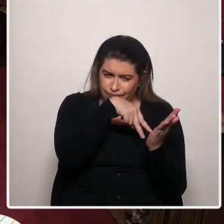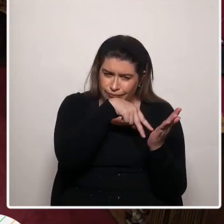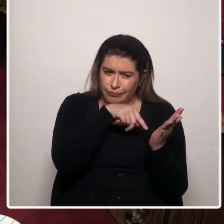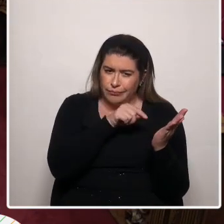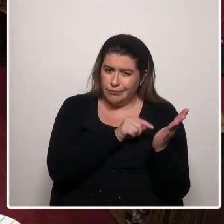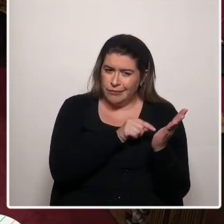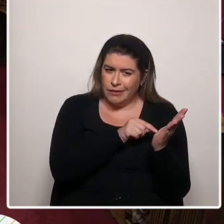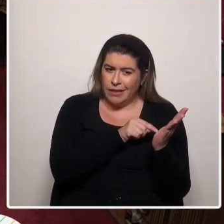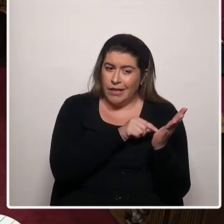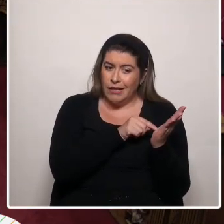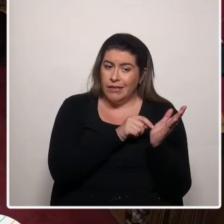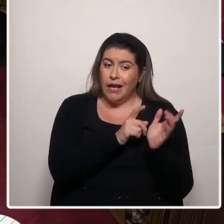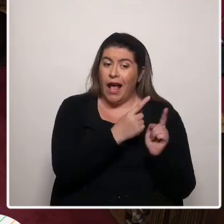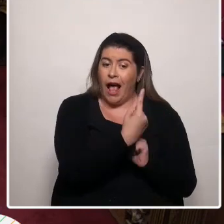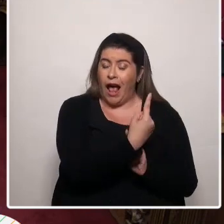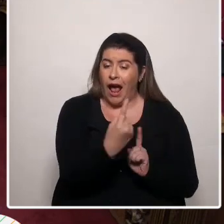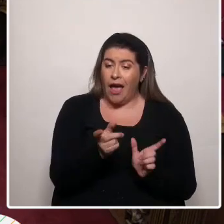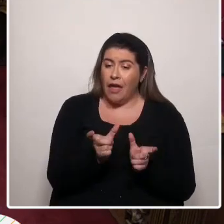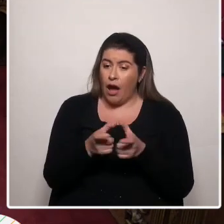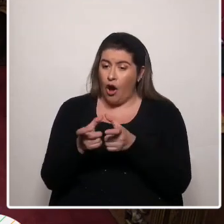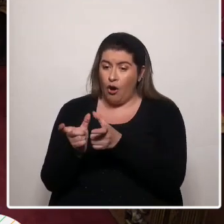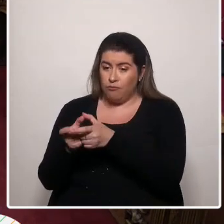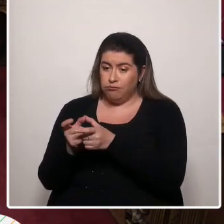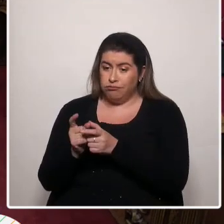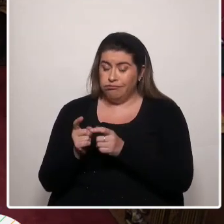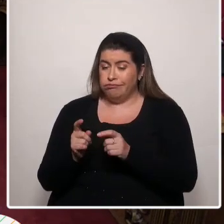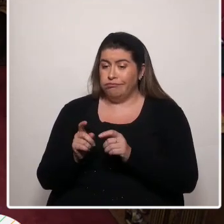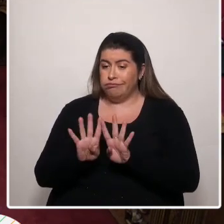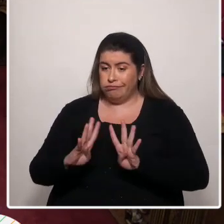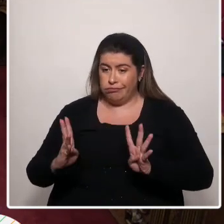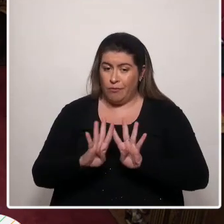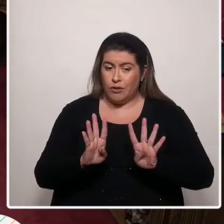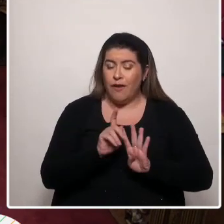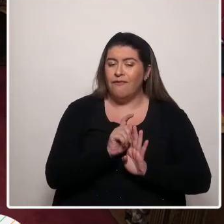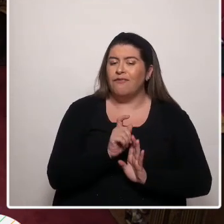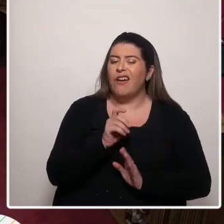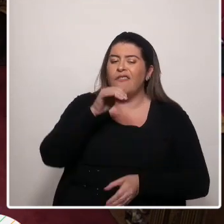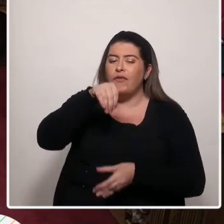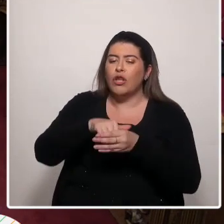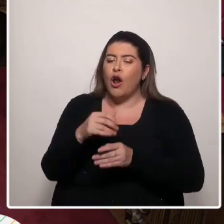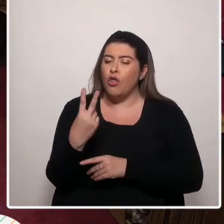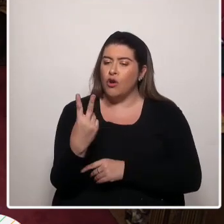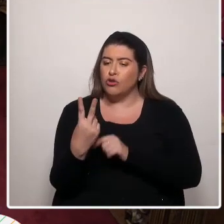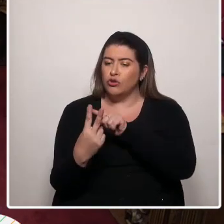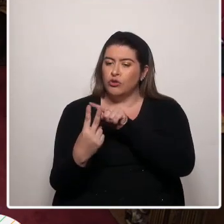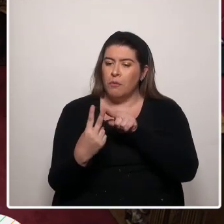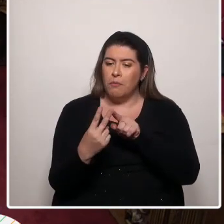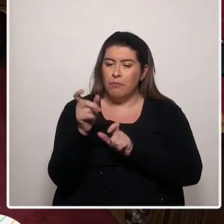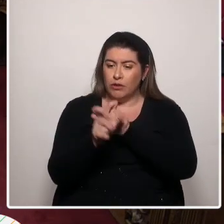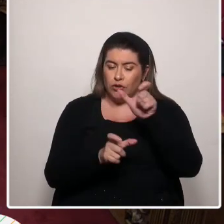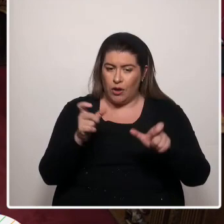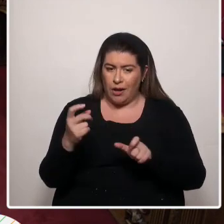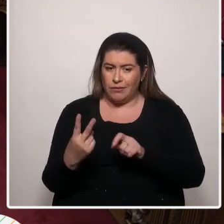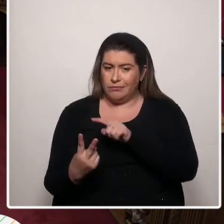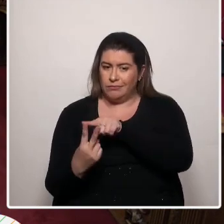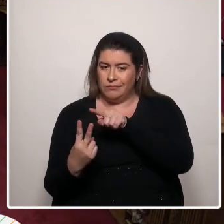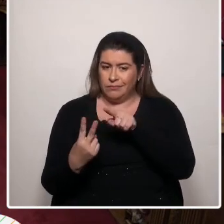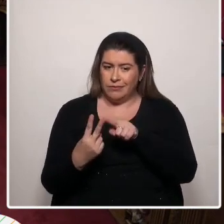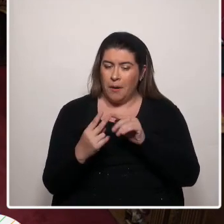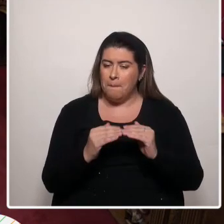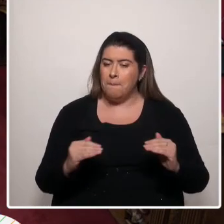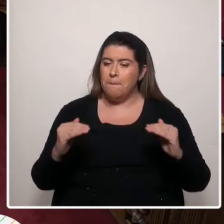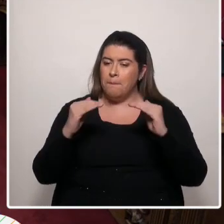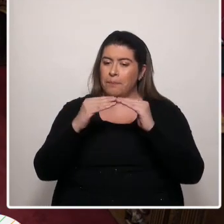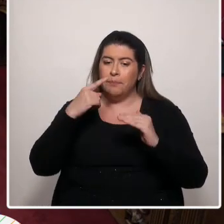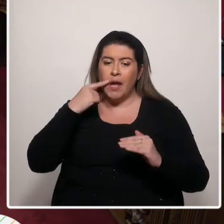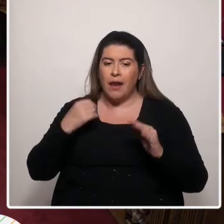cada convencional va a tener va a votar por dos personas y se habla de la paridad, que justamente tiene por objetivo, ¿no es